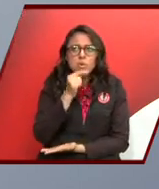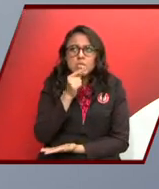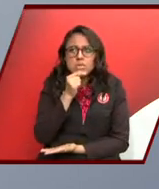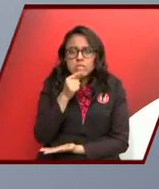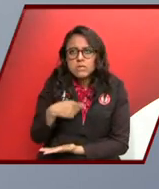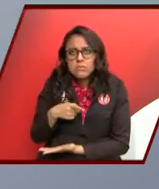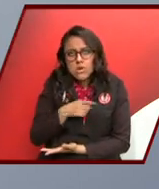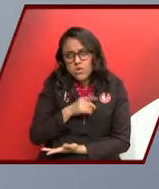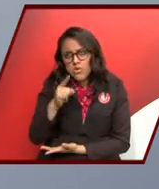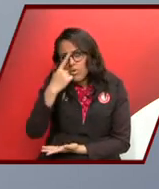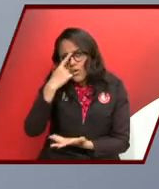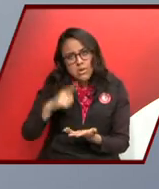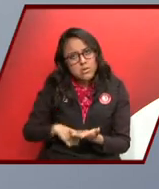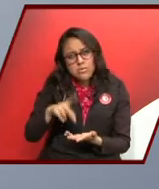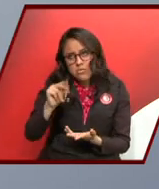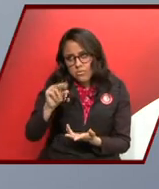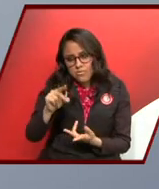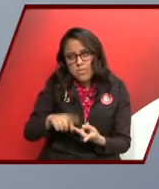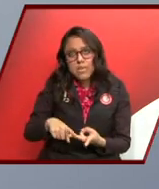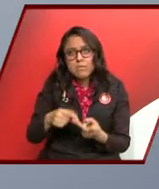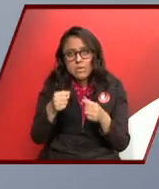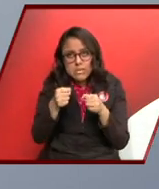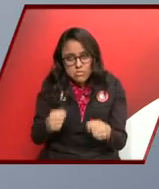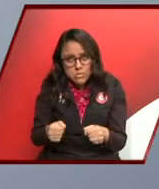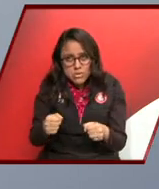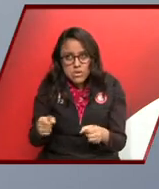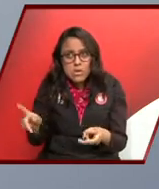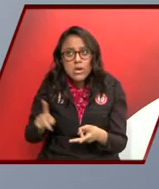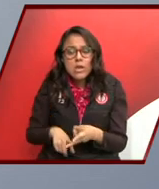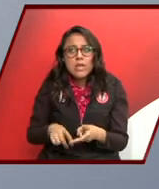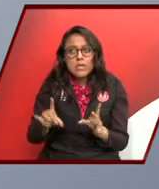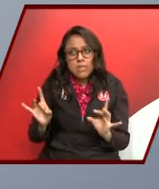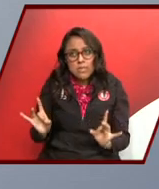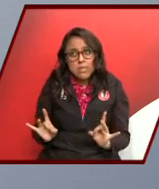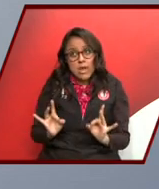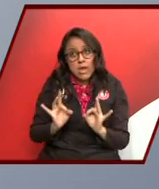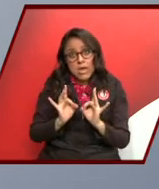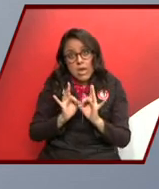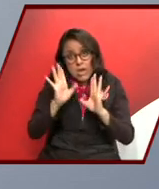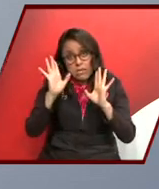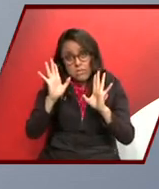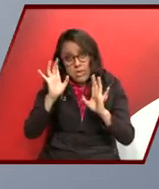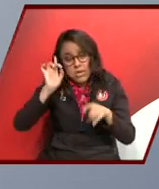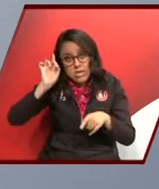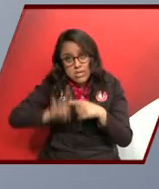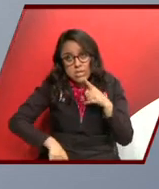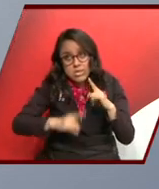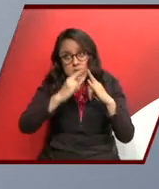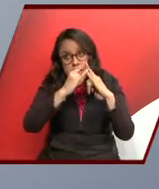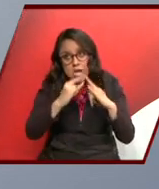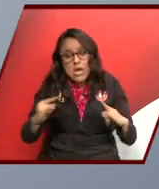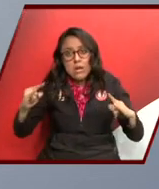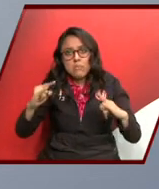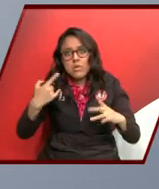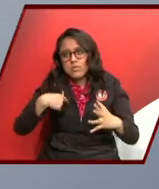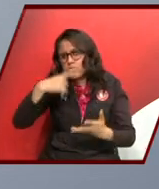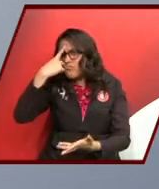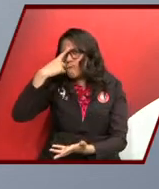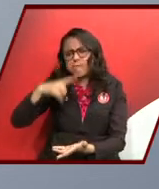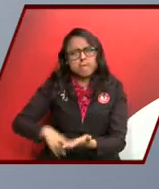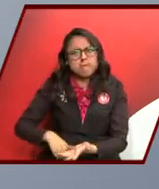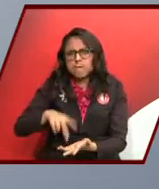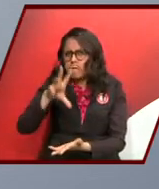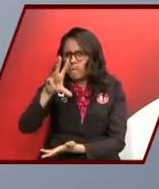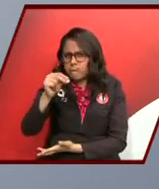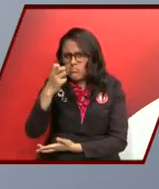que contrataron, que no deben ser policías, agencia de seguridad. Y de repente les quitan la carpa. Y no creo, no